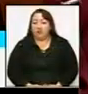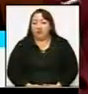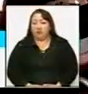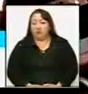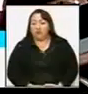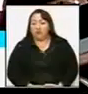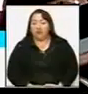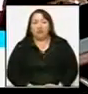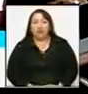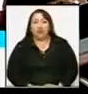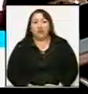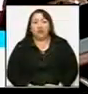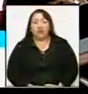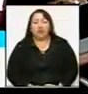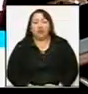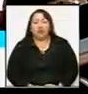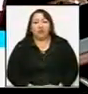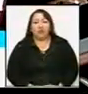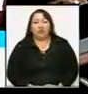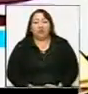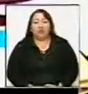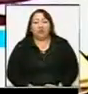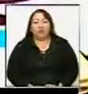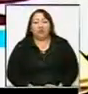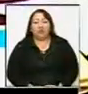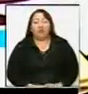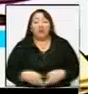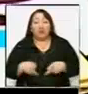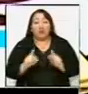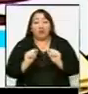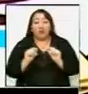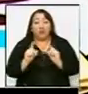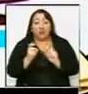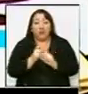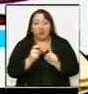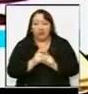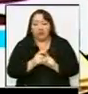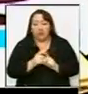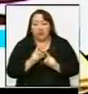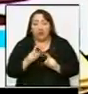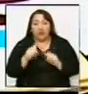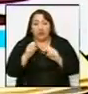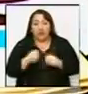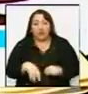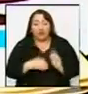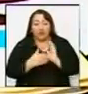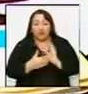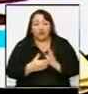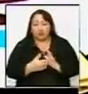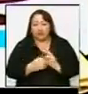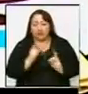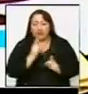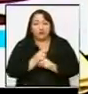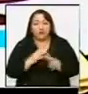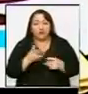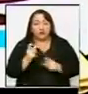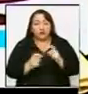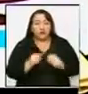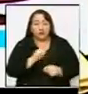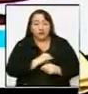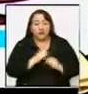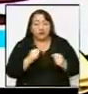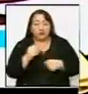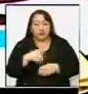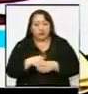A ver, congresista, si me permite, por favor, no sé si alguien más pide la palabra. La renuncia se presenta ante cualquiera de los órganos